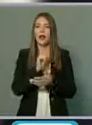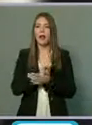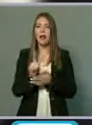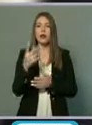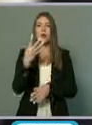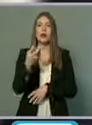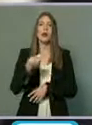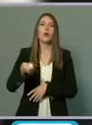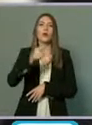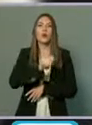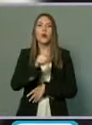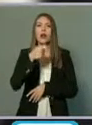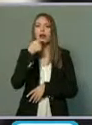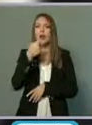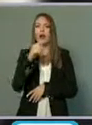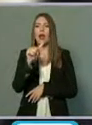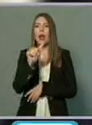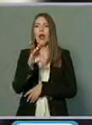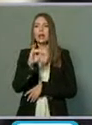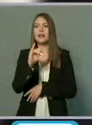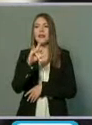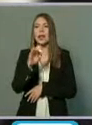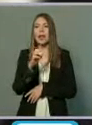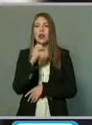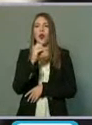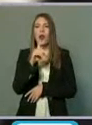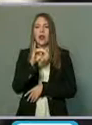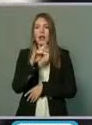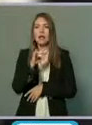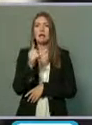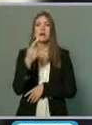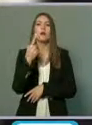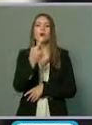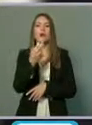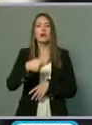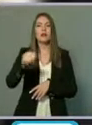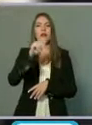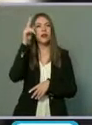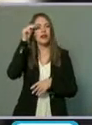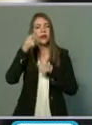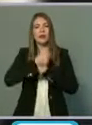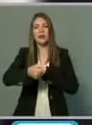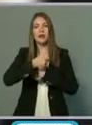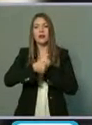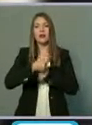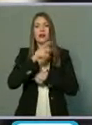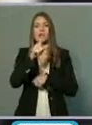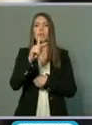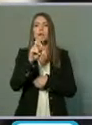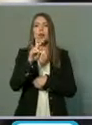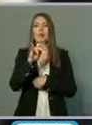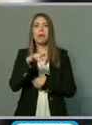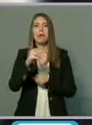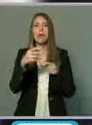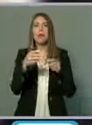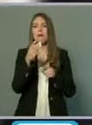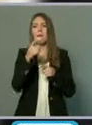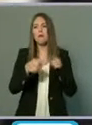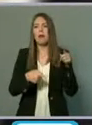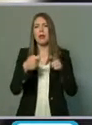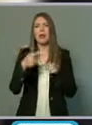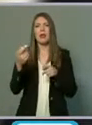cucharadas de aceite de oliva, una taza de zanahorias ralladas, un pepino mediano rebanadito, una taza de jitomate tipo